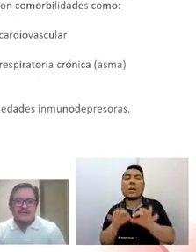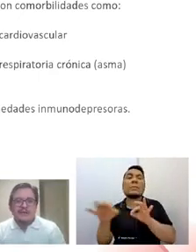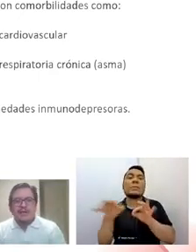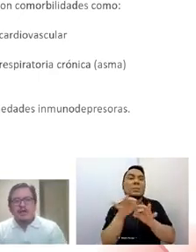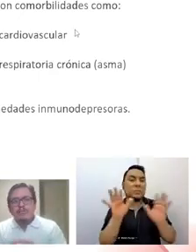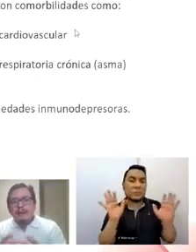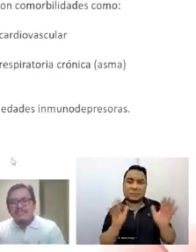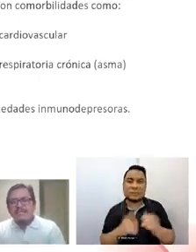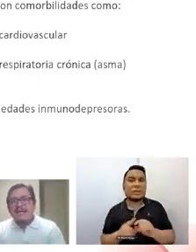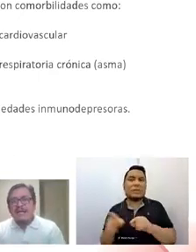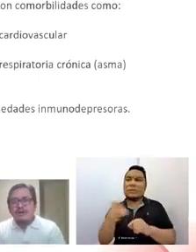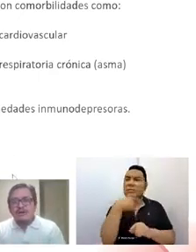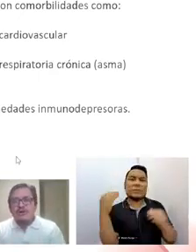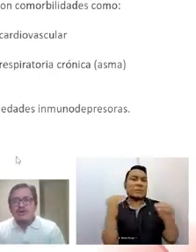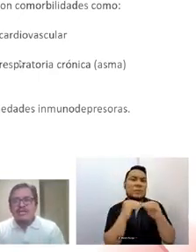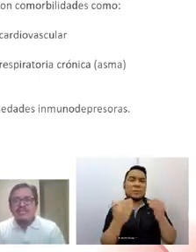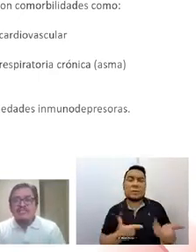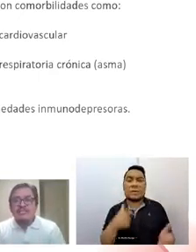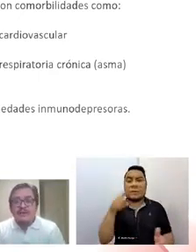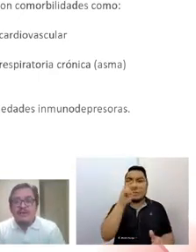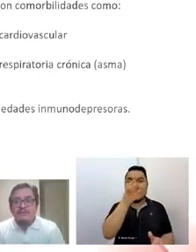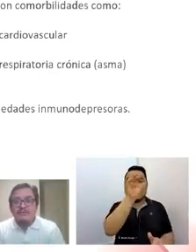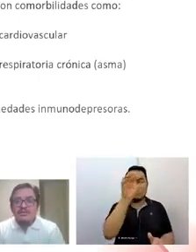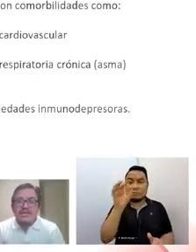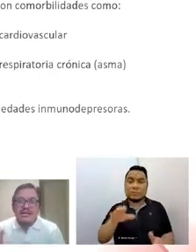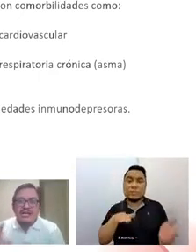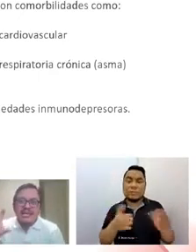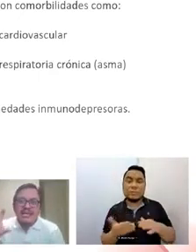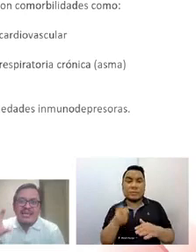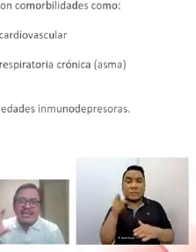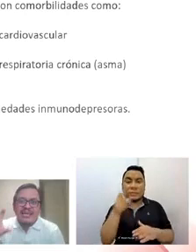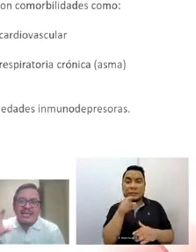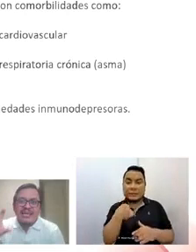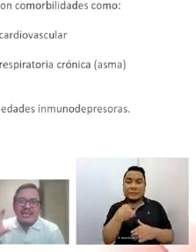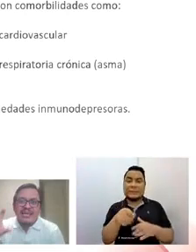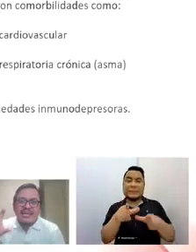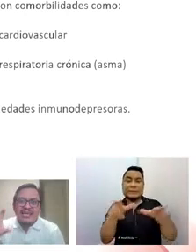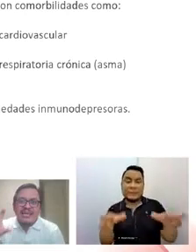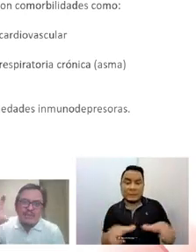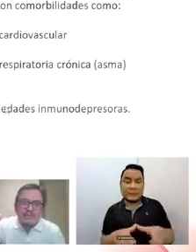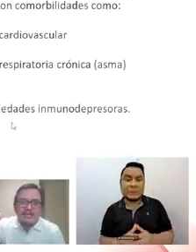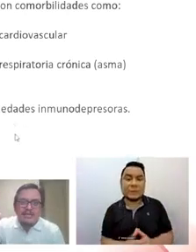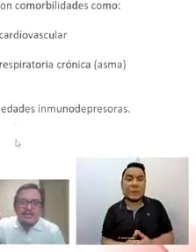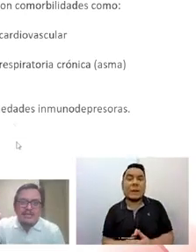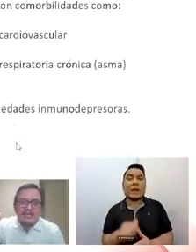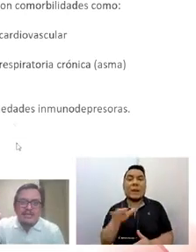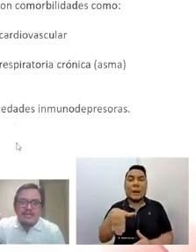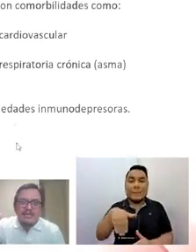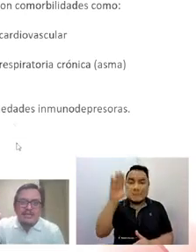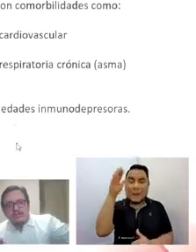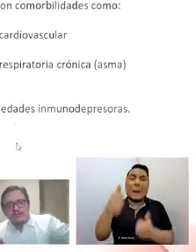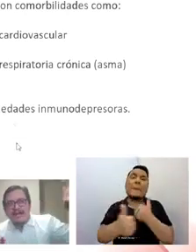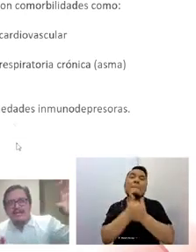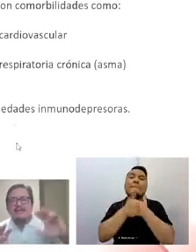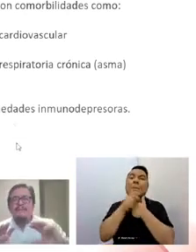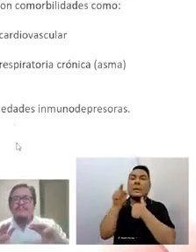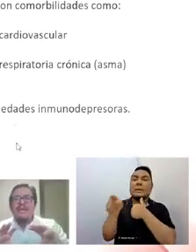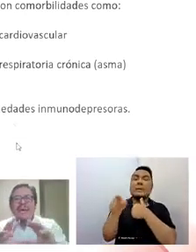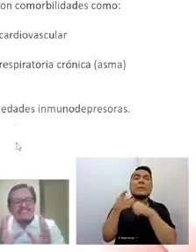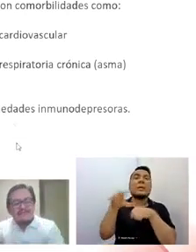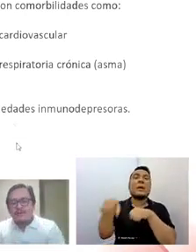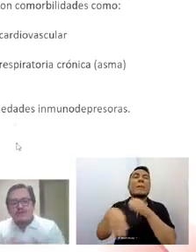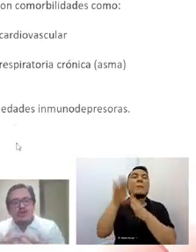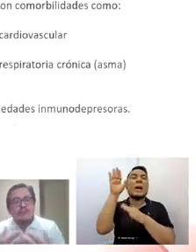provincia. Los mapas de calor que hoy día se ven nos indican en ese distrito hay más riesgo, es más, este otro distrito